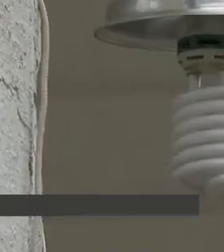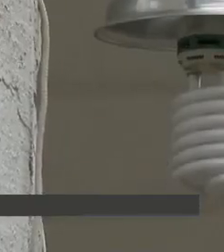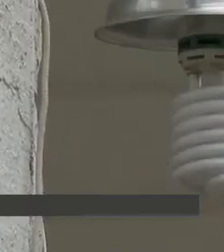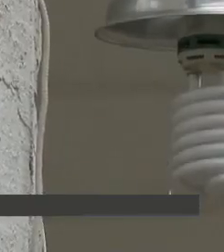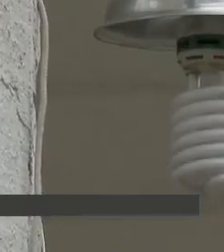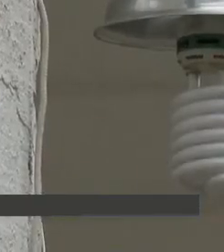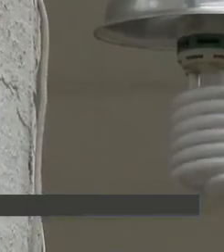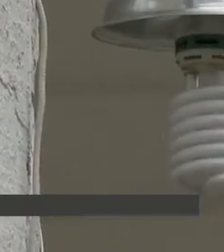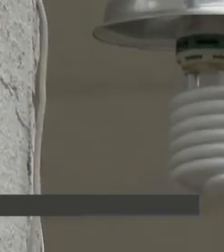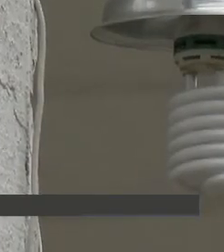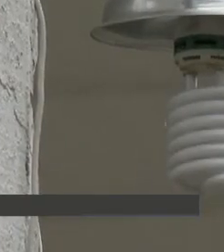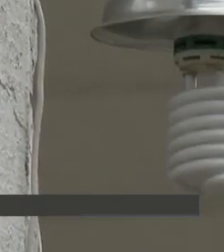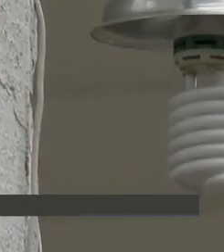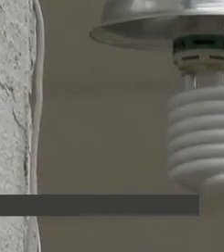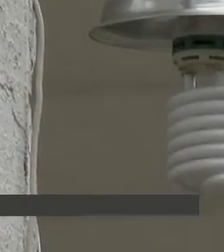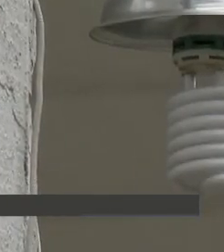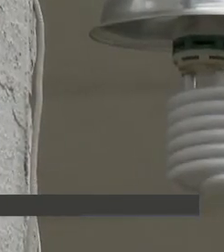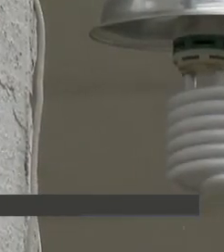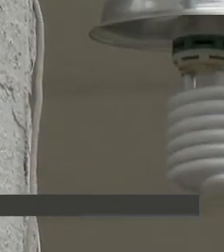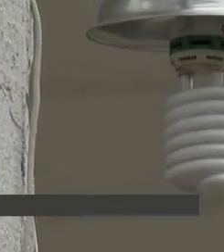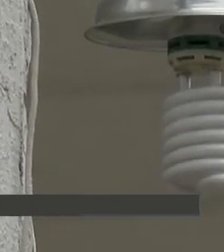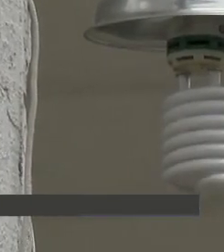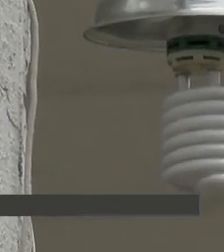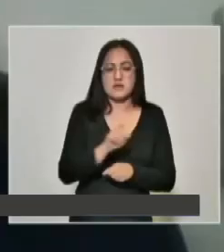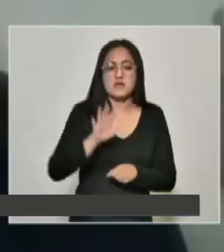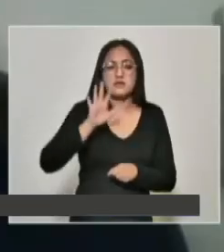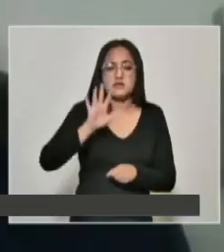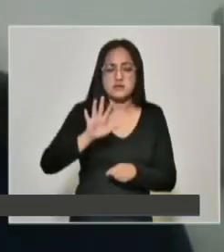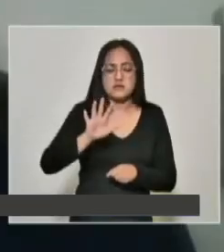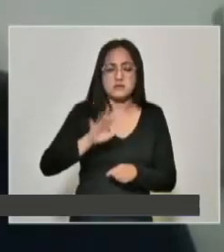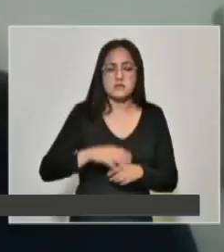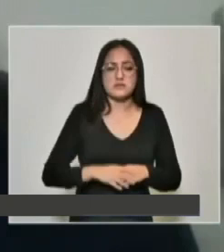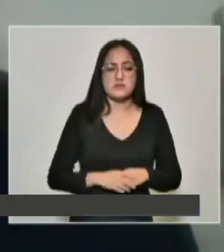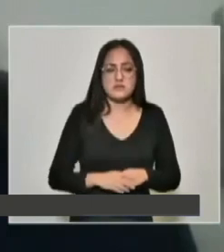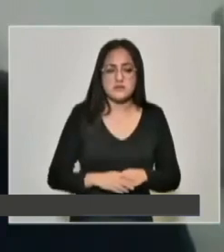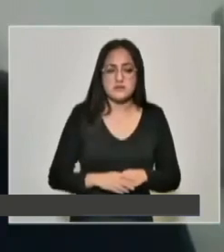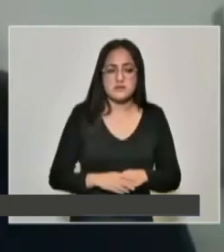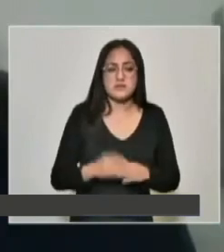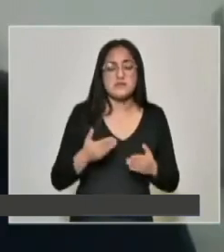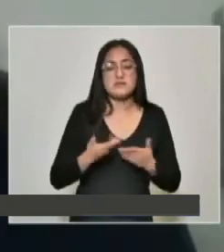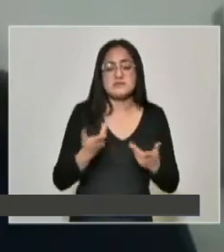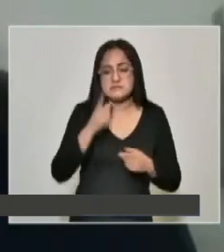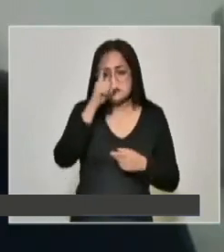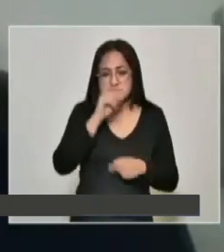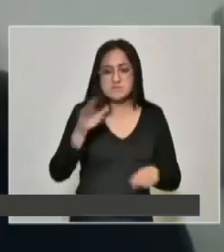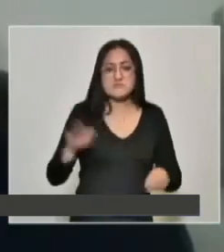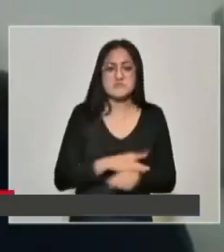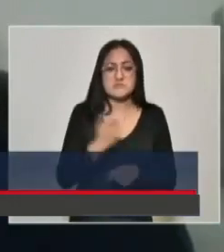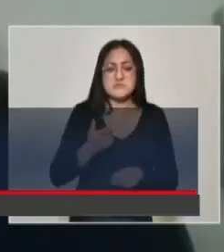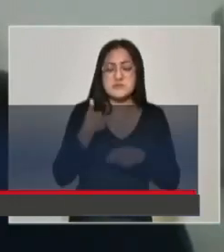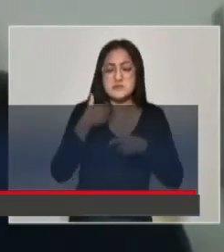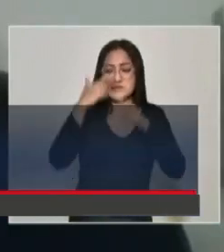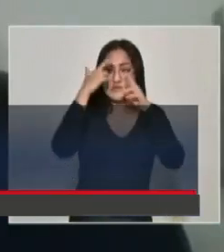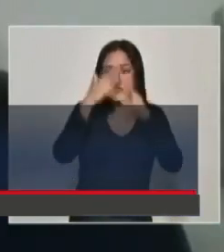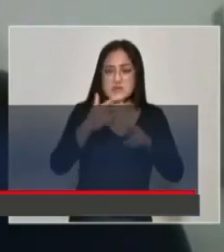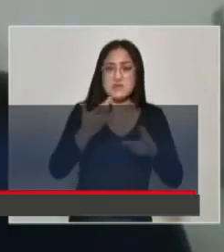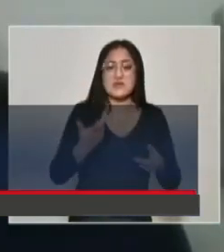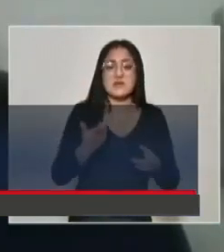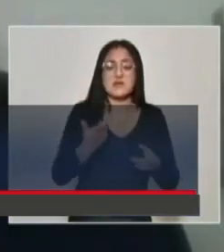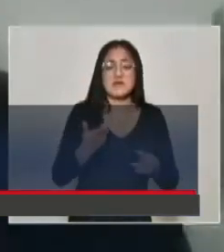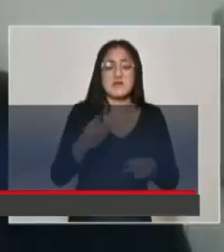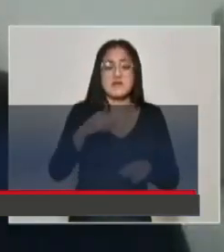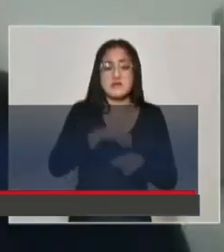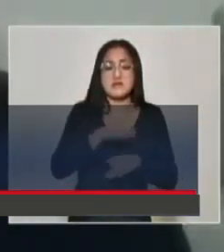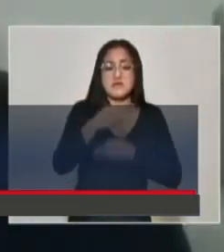las mismas se debió a los procesos de licitación. Se retrasaron porque se respeta